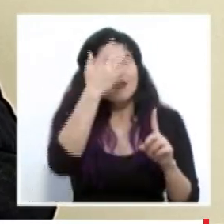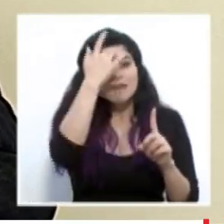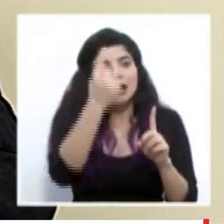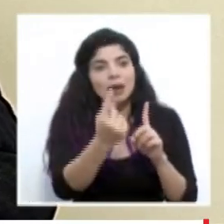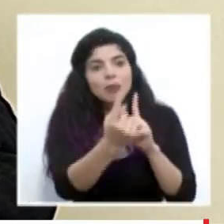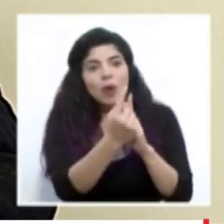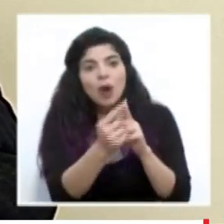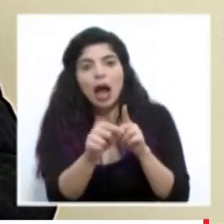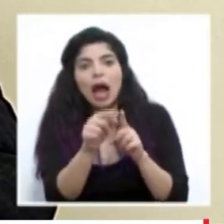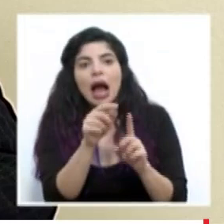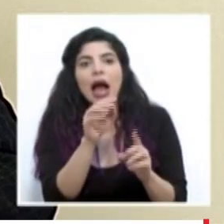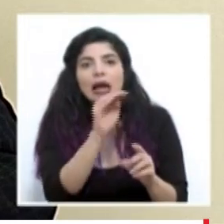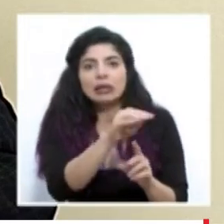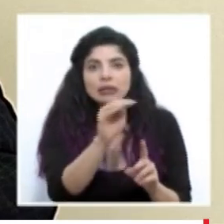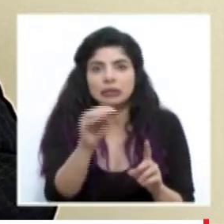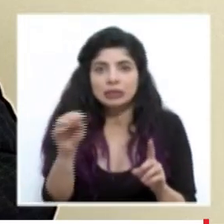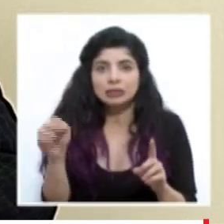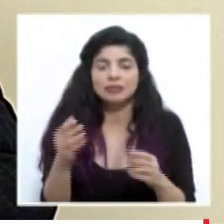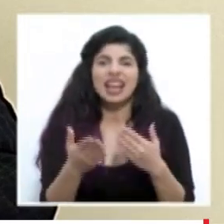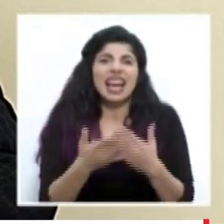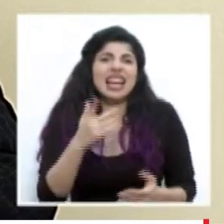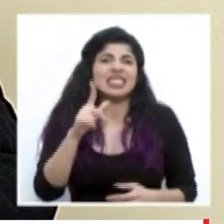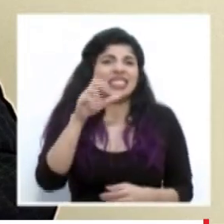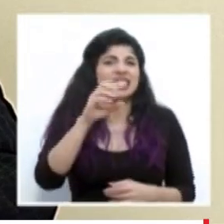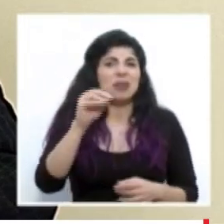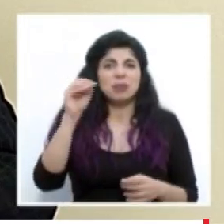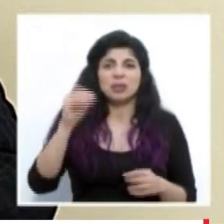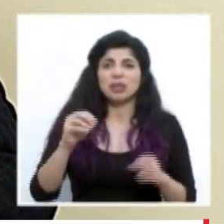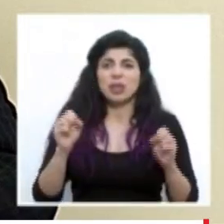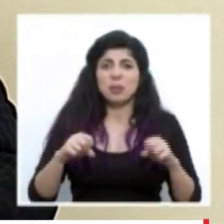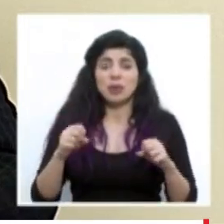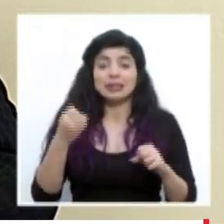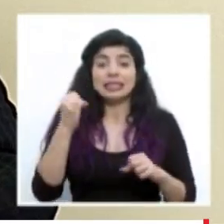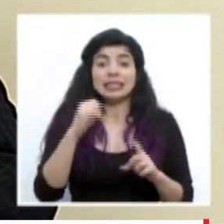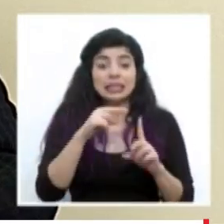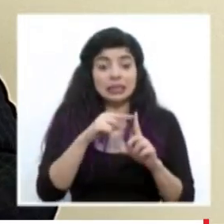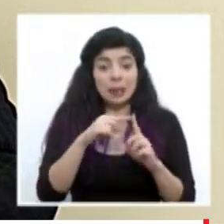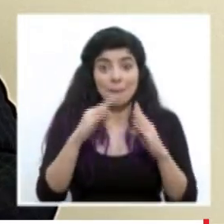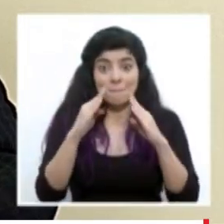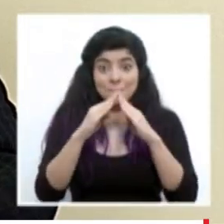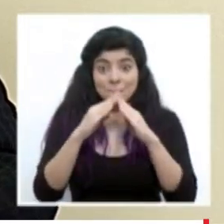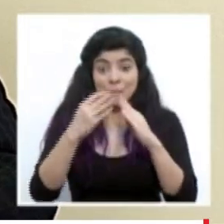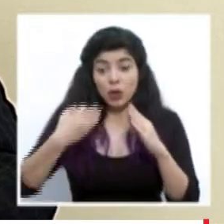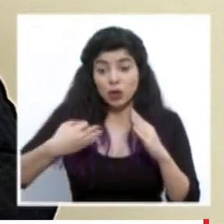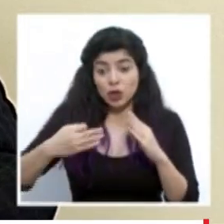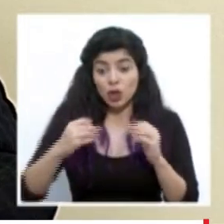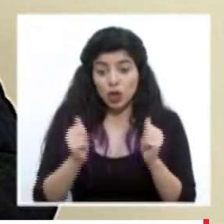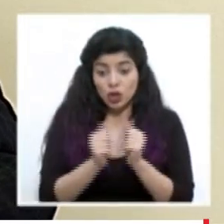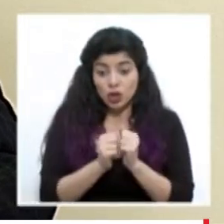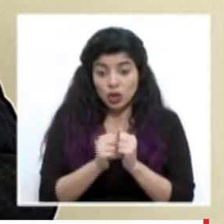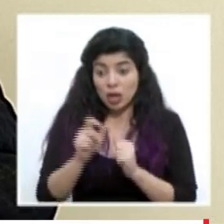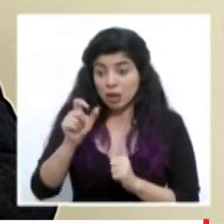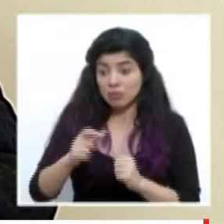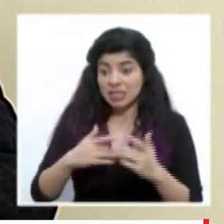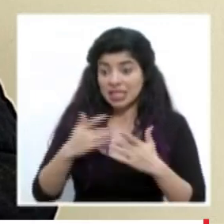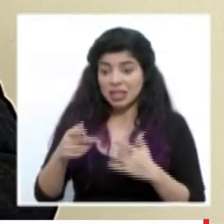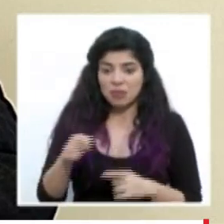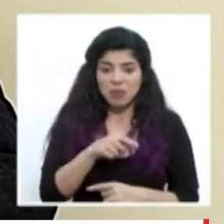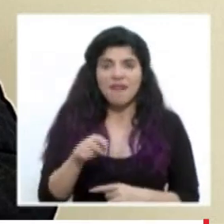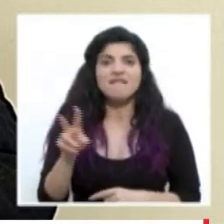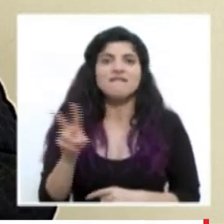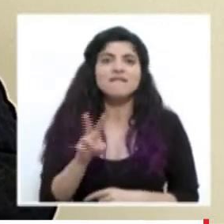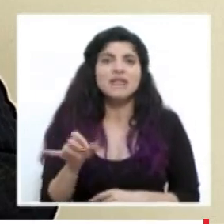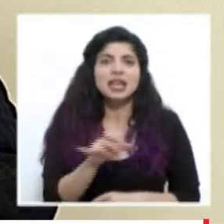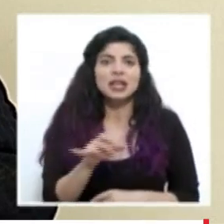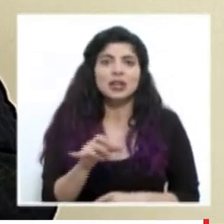que si es casi que un 100% probable que una persona que convive con otra todos los días, que si tiene síntomas de ese virus, es